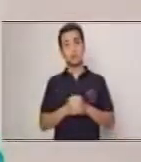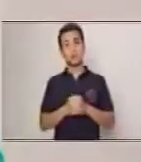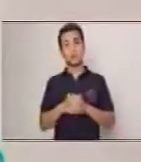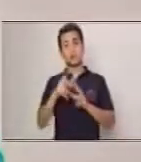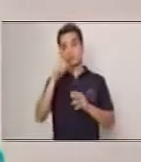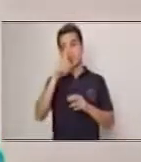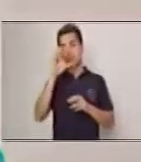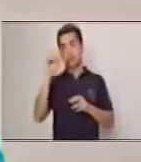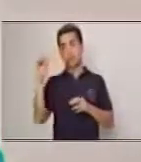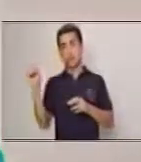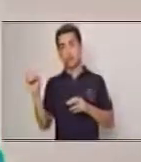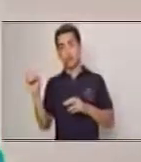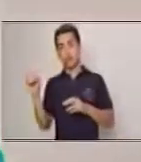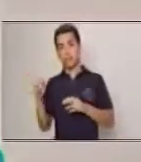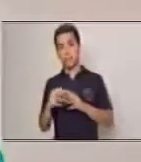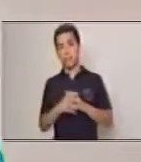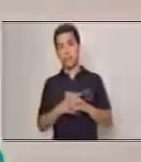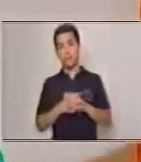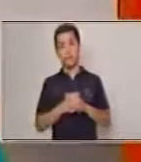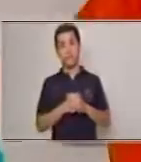100.